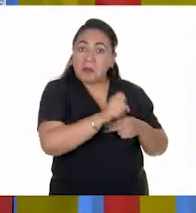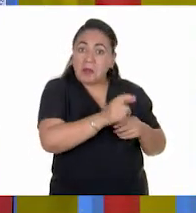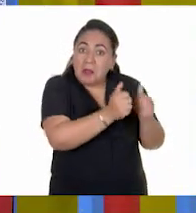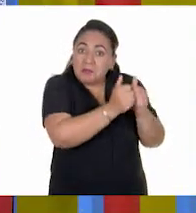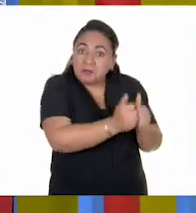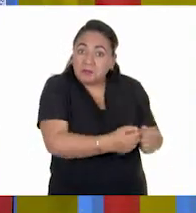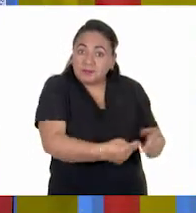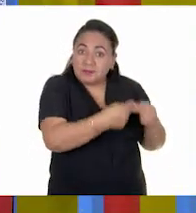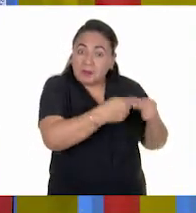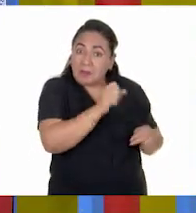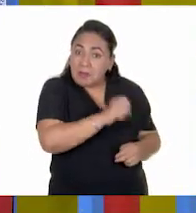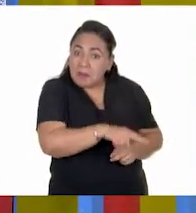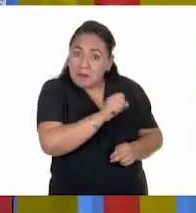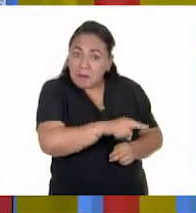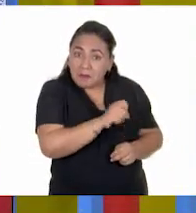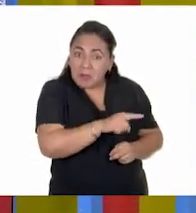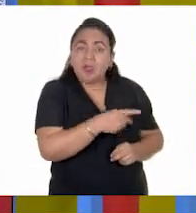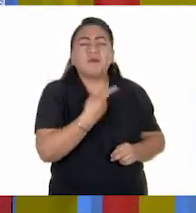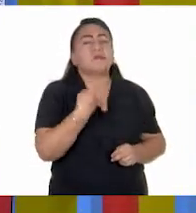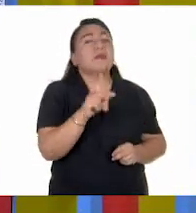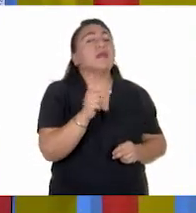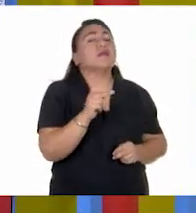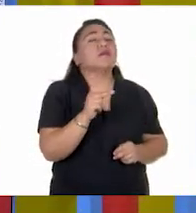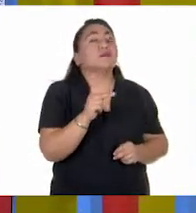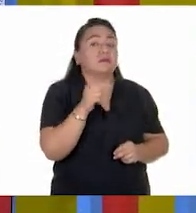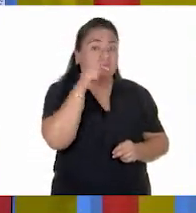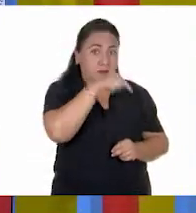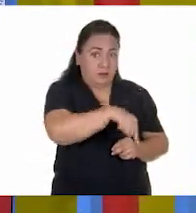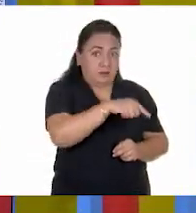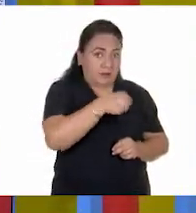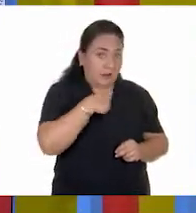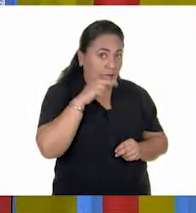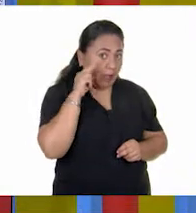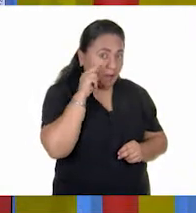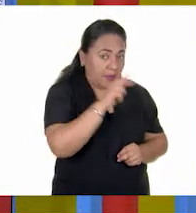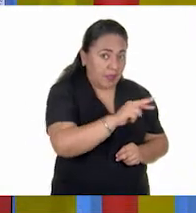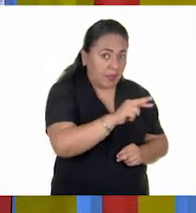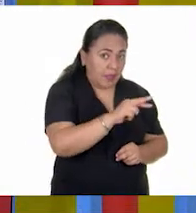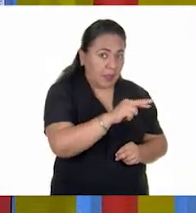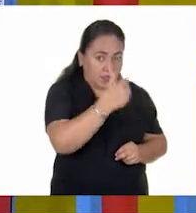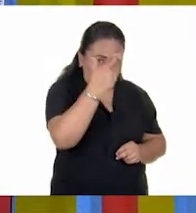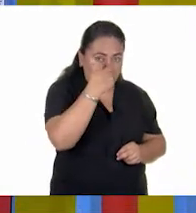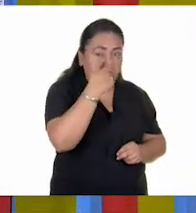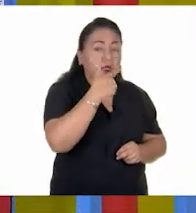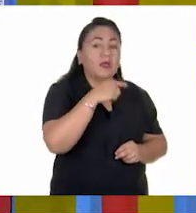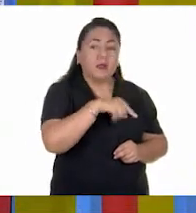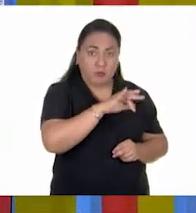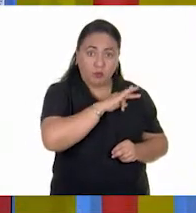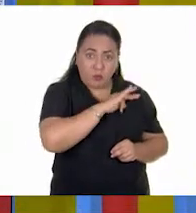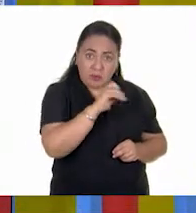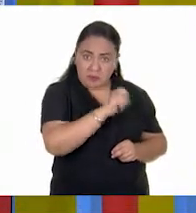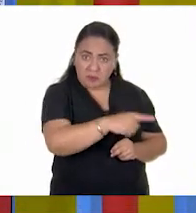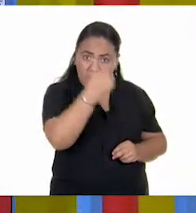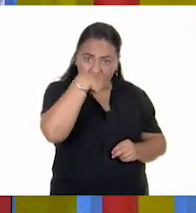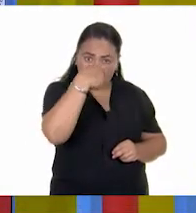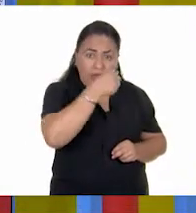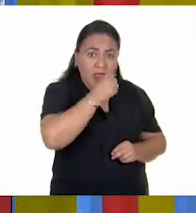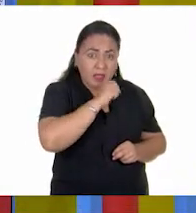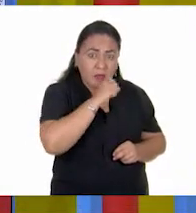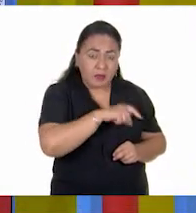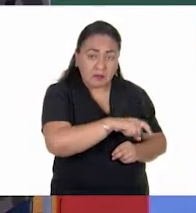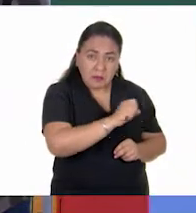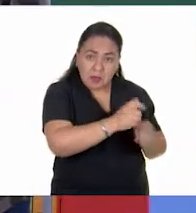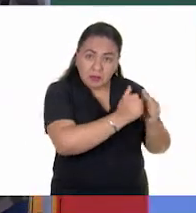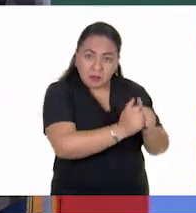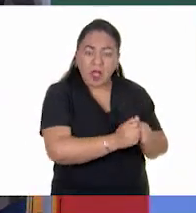ahí. Pero mi pregunta es, si yo ese lugar lo estoy viendo en la noche, ¿crees que en la noche pueda estar el señor de los helados? Pues